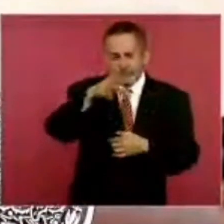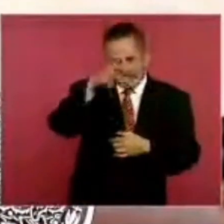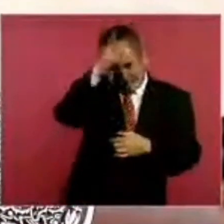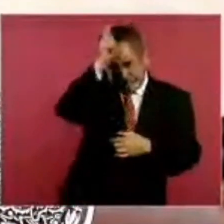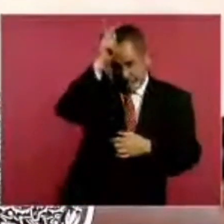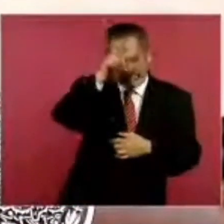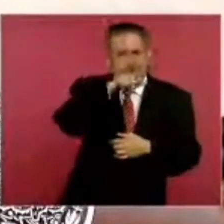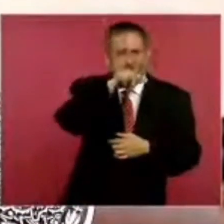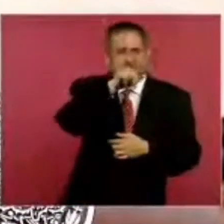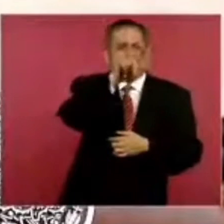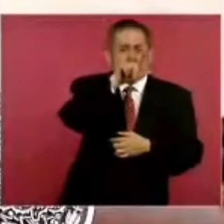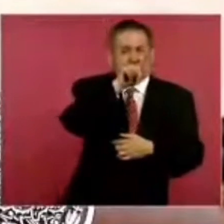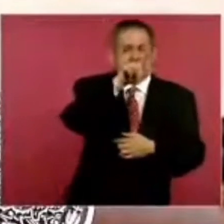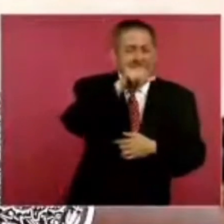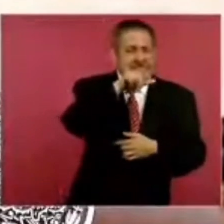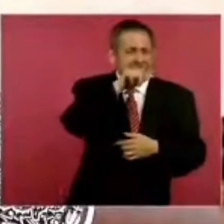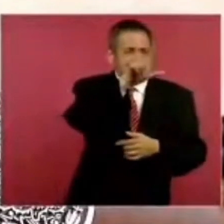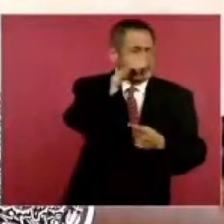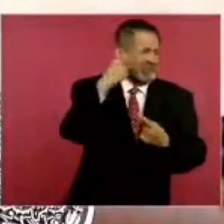cantar, dejaba de